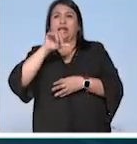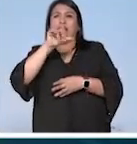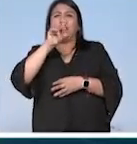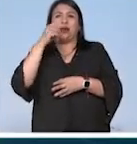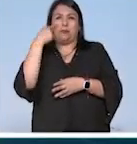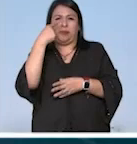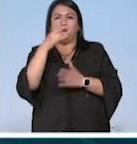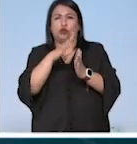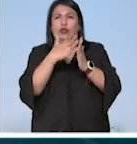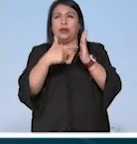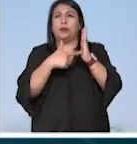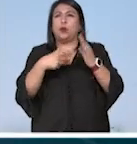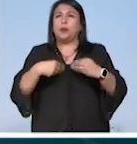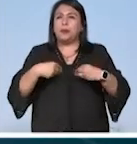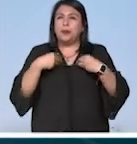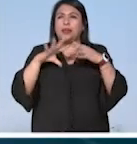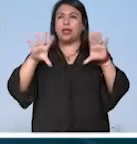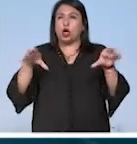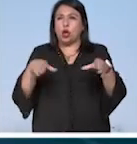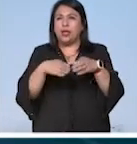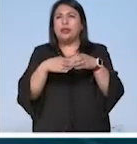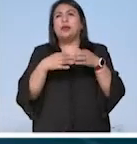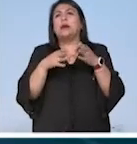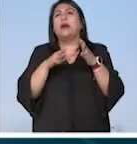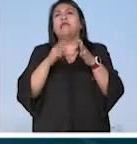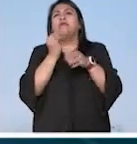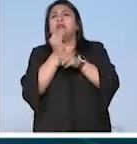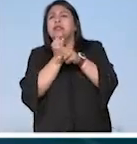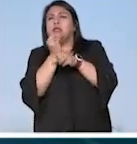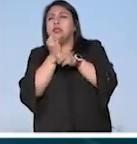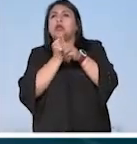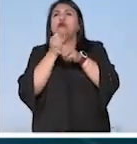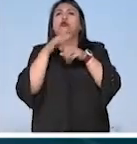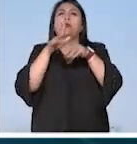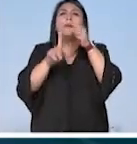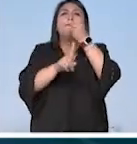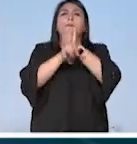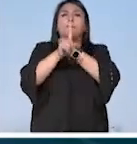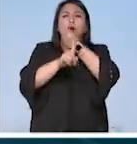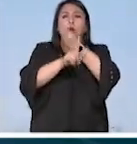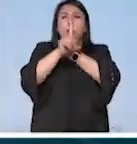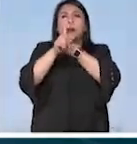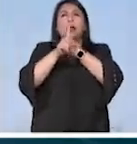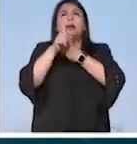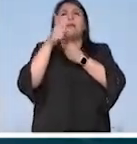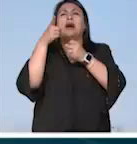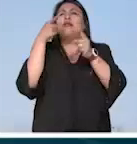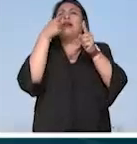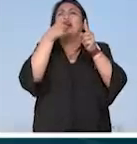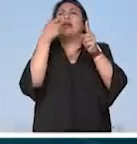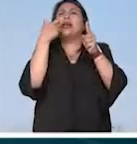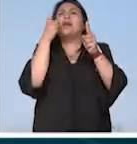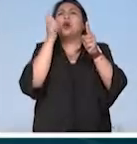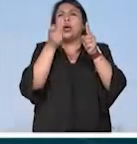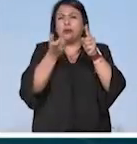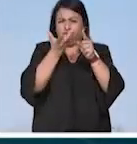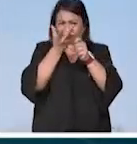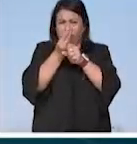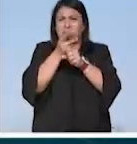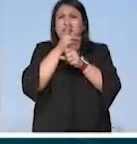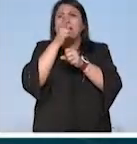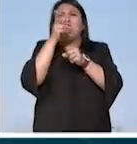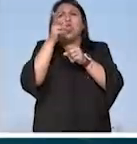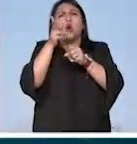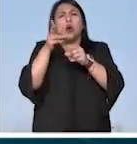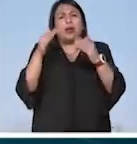muestra en su libro vivienda colectiva casos de estudio que aborda la problemática y que tiene como finalidad la mejora de la calidad